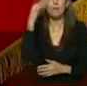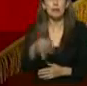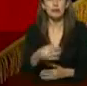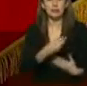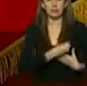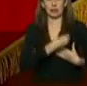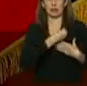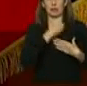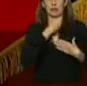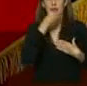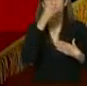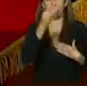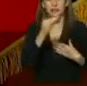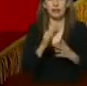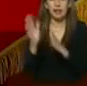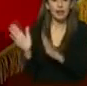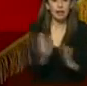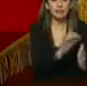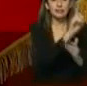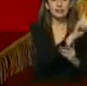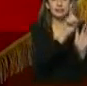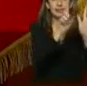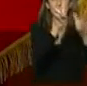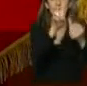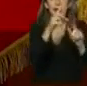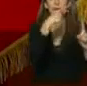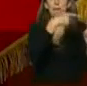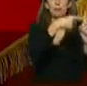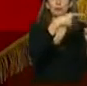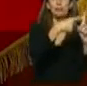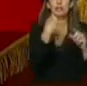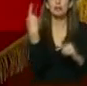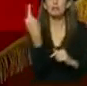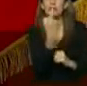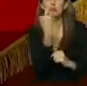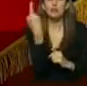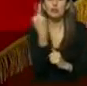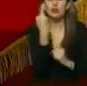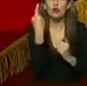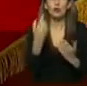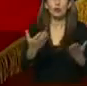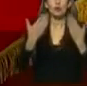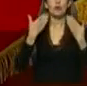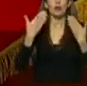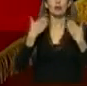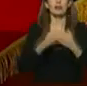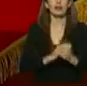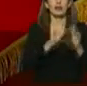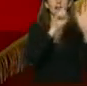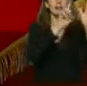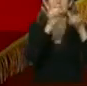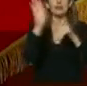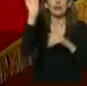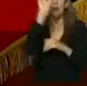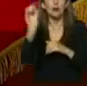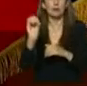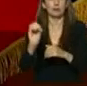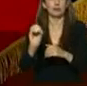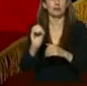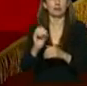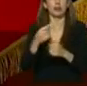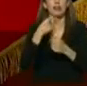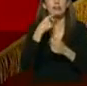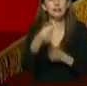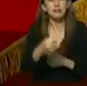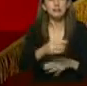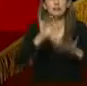horas, 162 sean positivas, es decir, el 74%. Les hemos dicho, quédense en